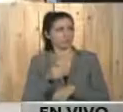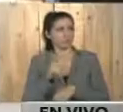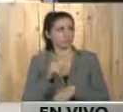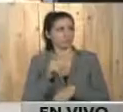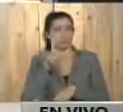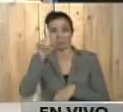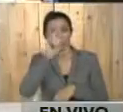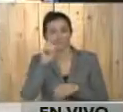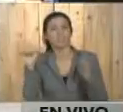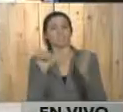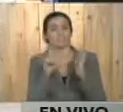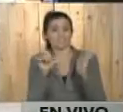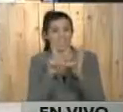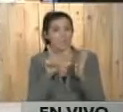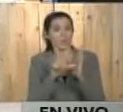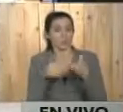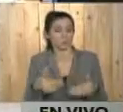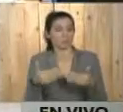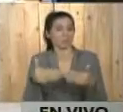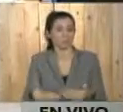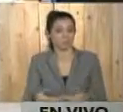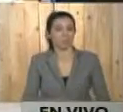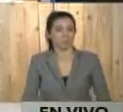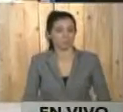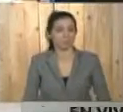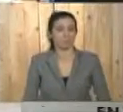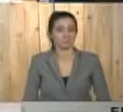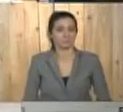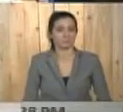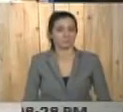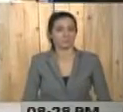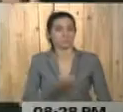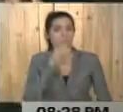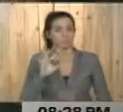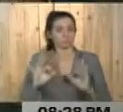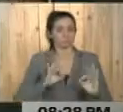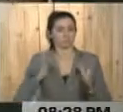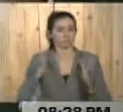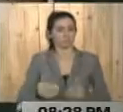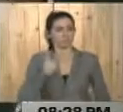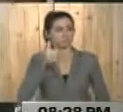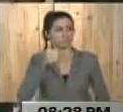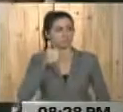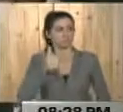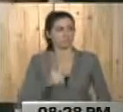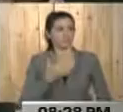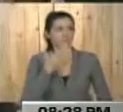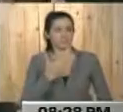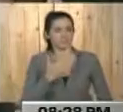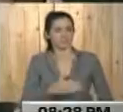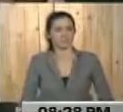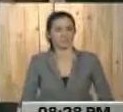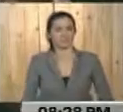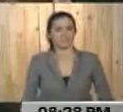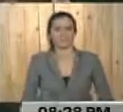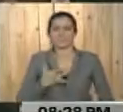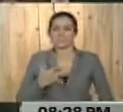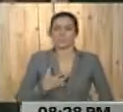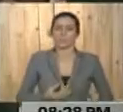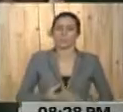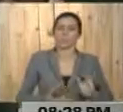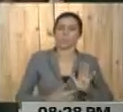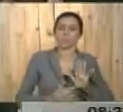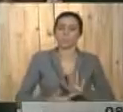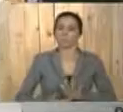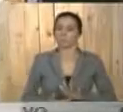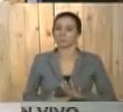Ah, primer año. Pasó para el liceo, ¿vale? Está bien. Eres muy buen actor, ¿oíste? Gracias. Gracias. Representas con sentimiento,